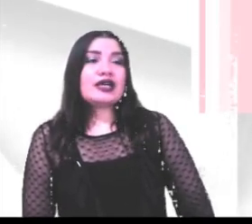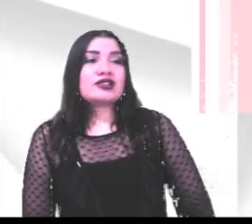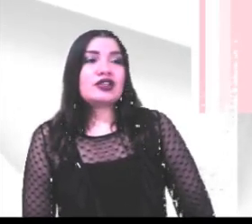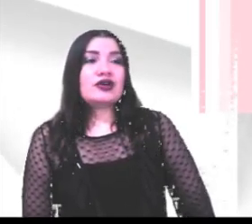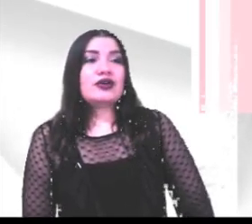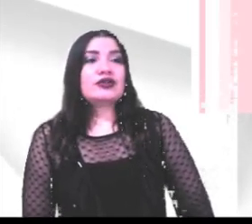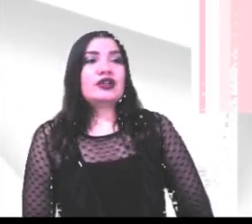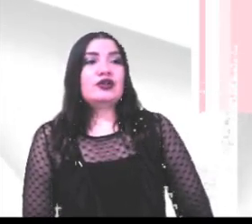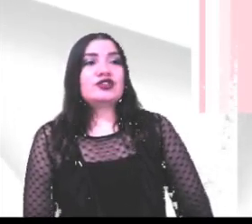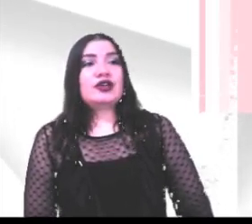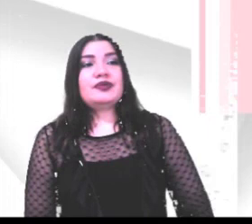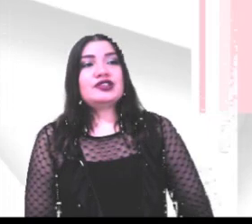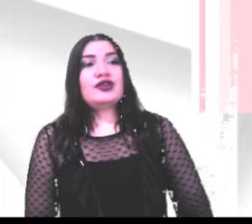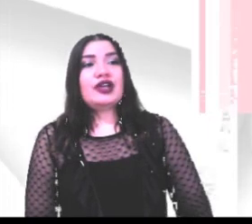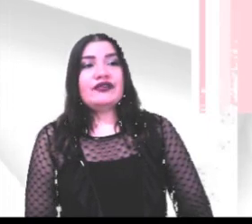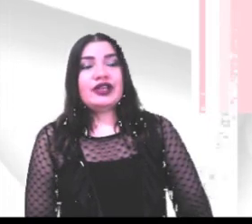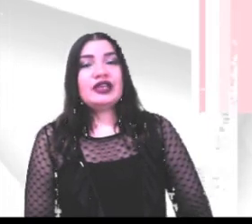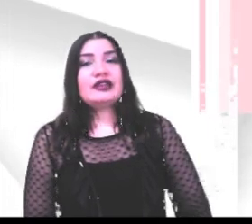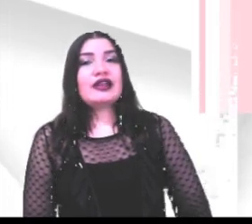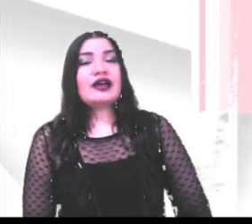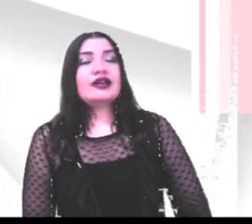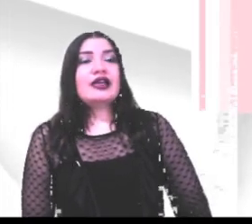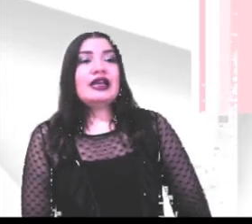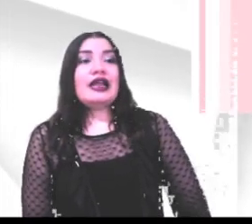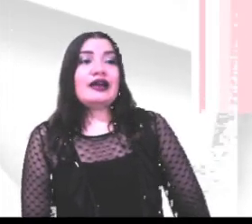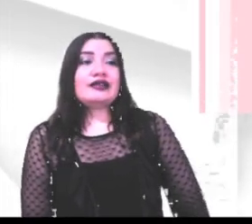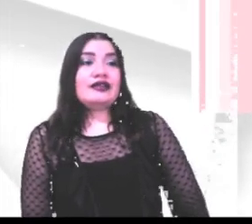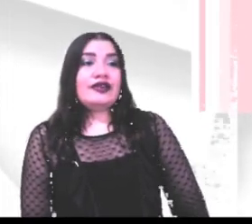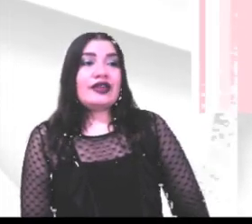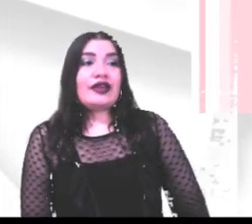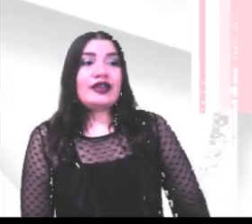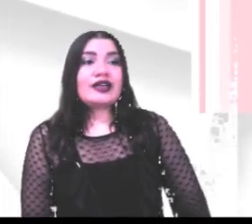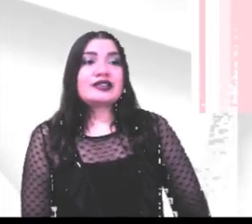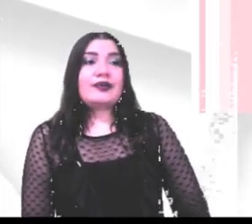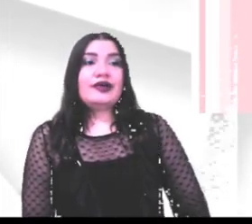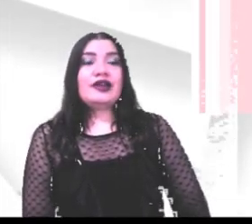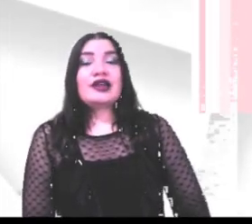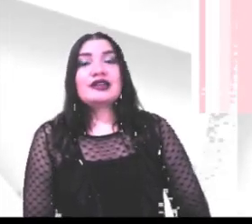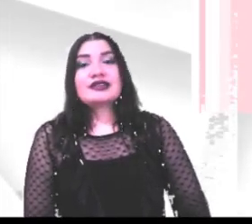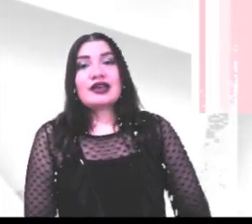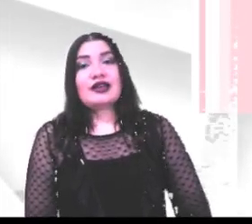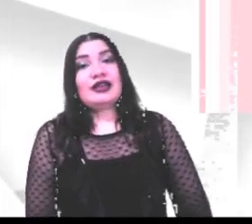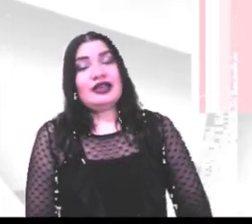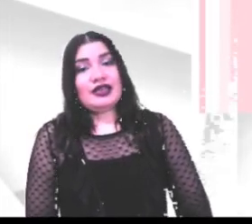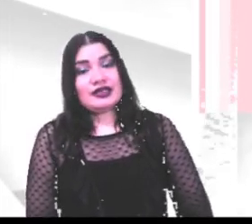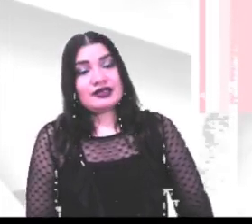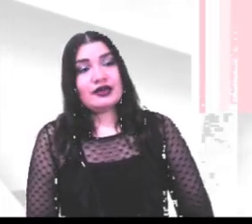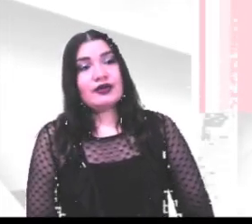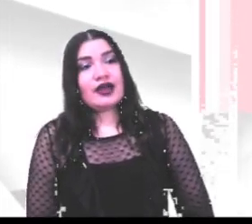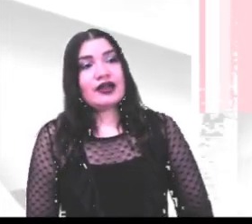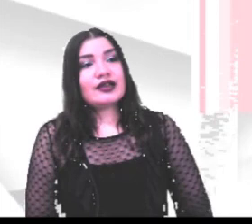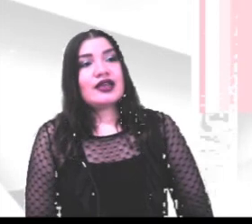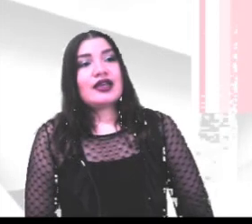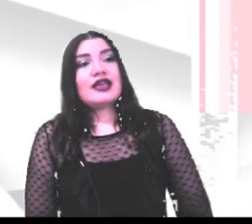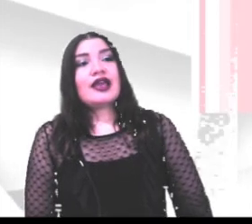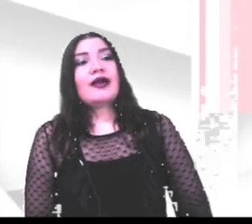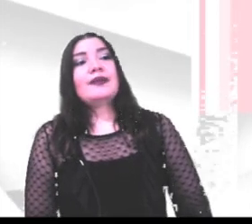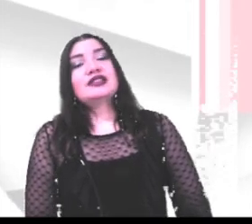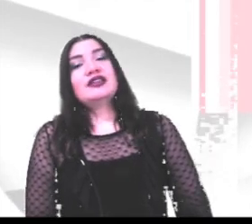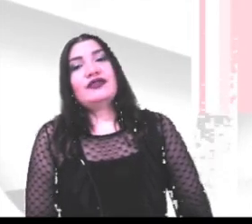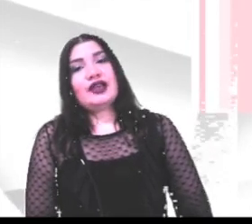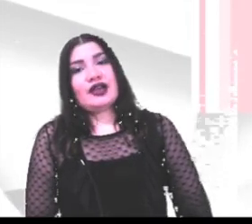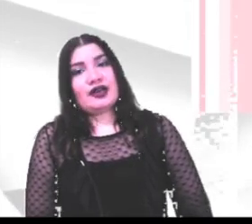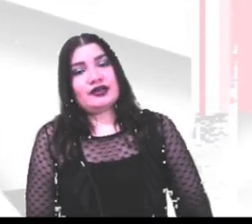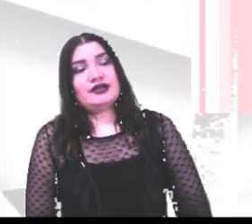ubicación los servicios que brinda las actividades que se pueden realizar en ese lugar y